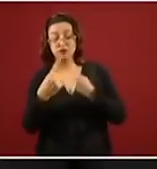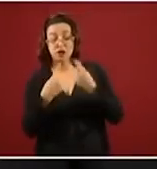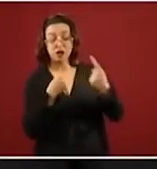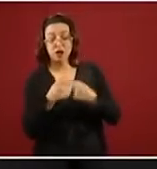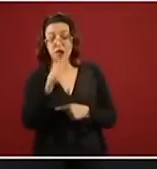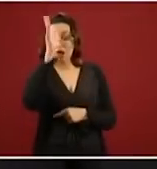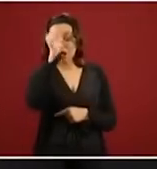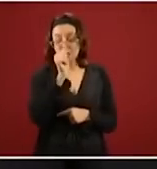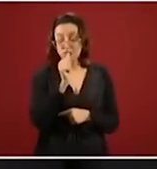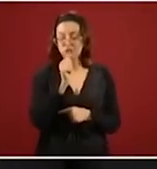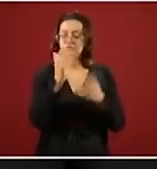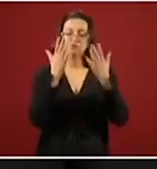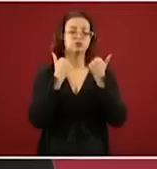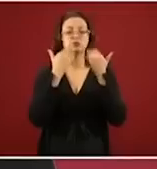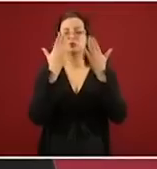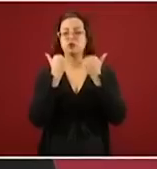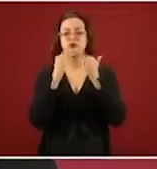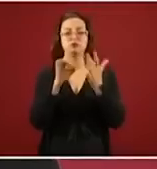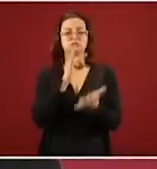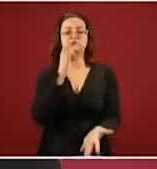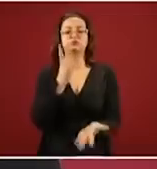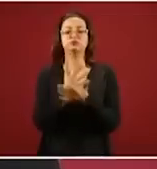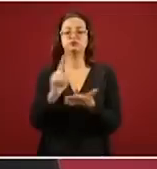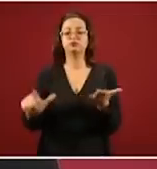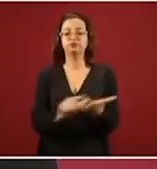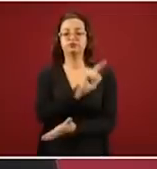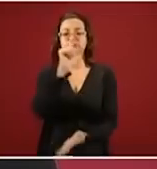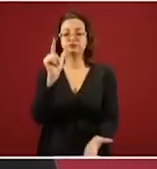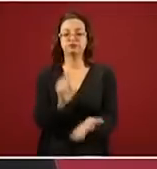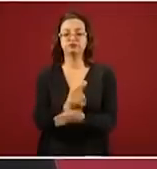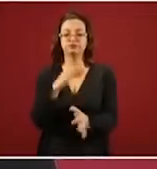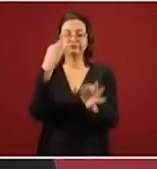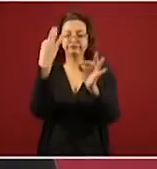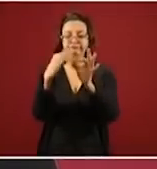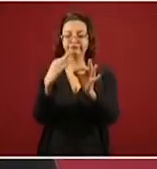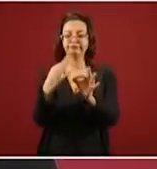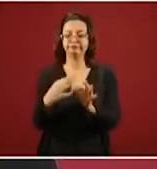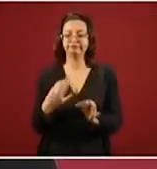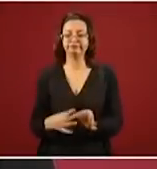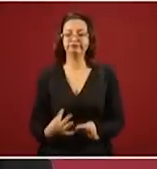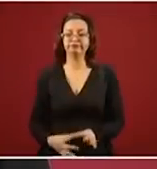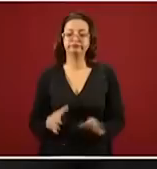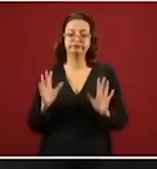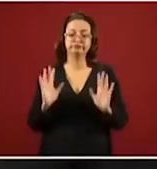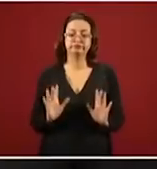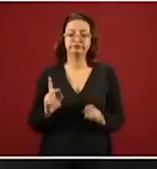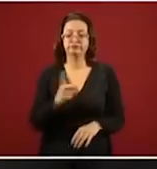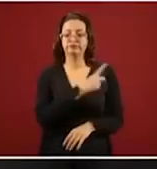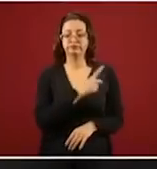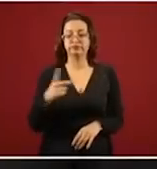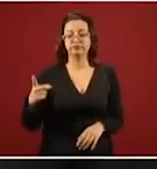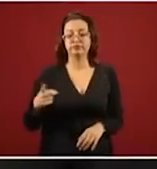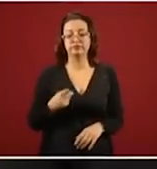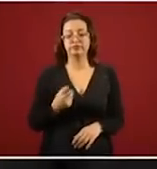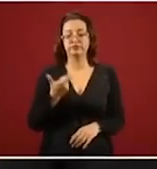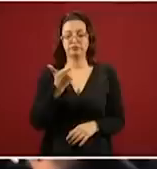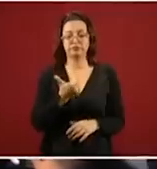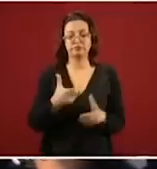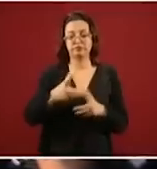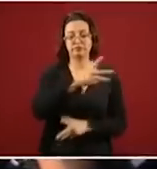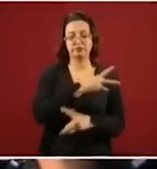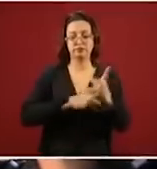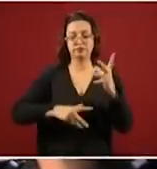lo que se hace es que se aplica la ley y se tienen que devolver los fondos